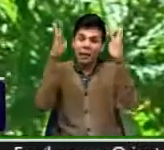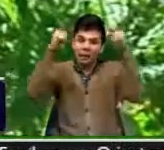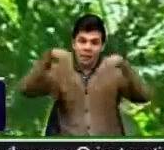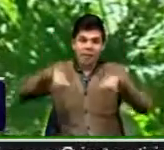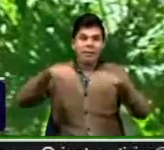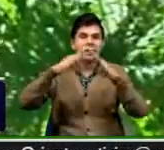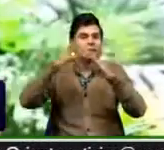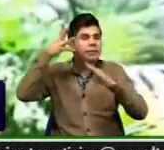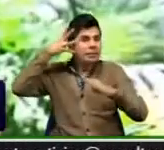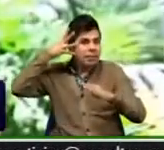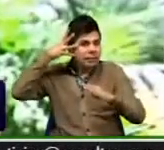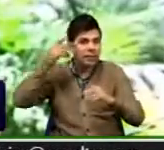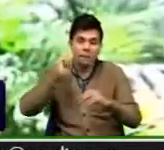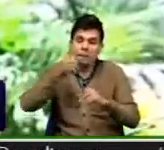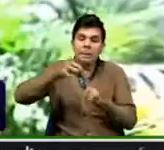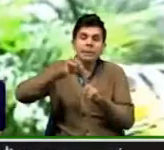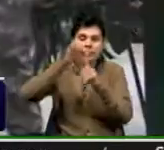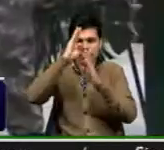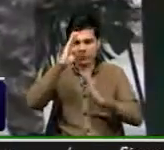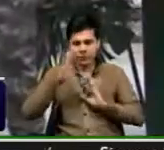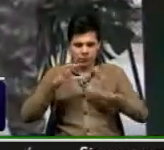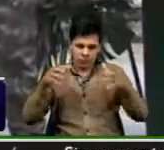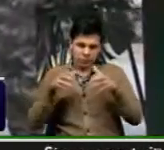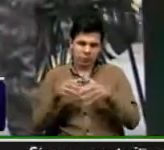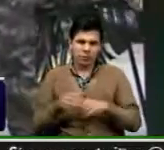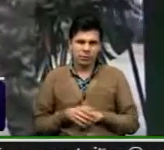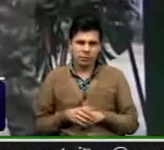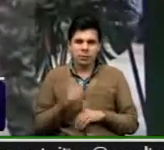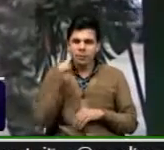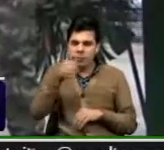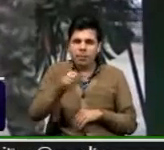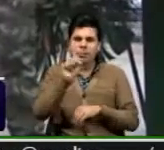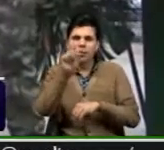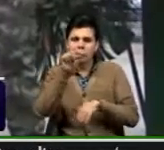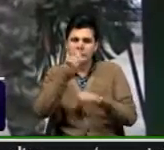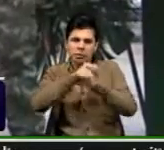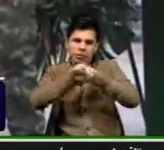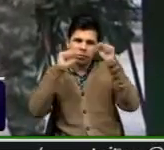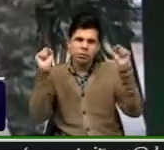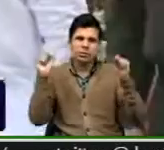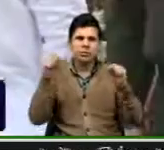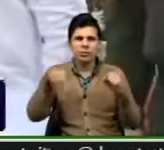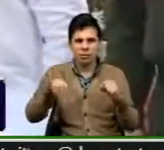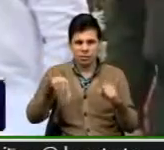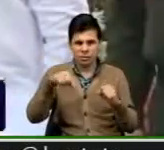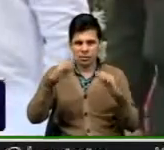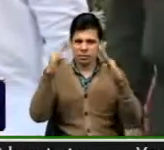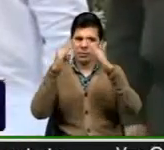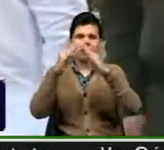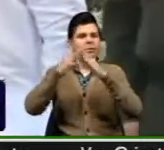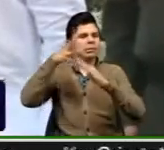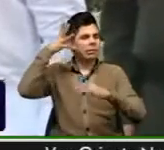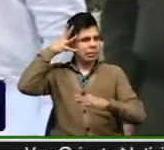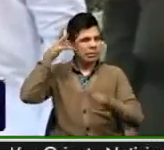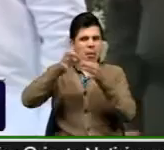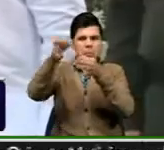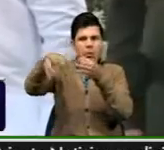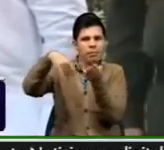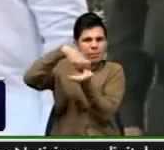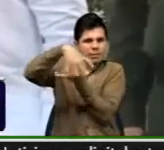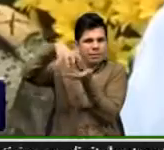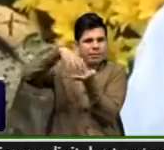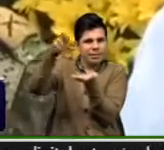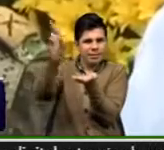General Santander. Darlos para que mañana a las 11 de la mañana en la casa de nuestro general Santander en Villa del Rosario nos